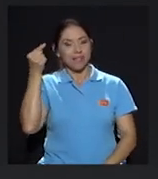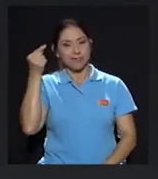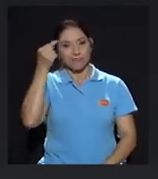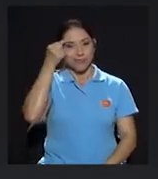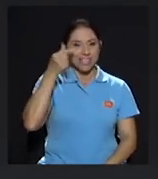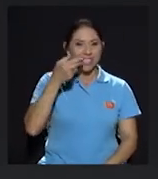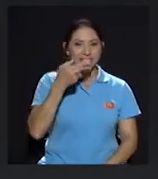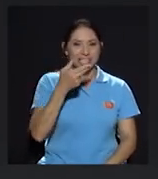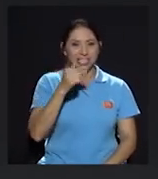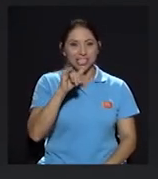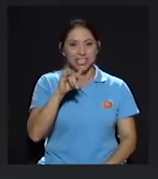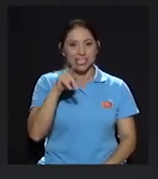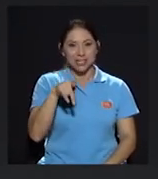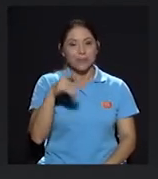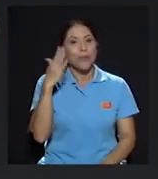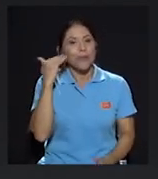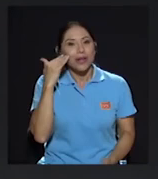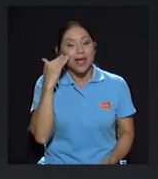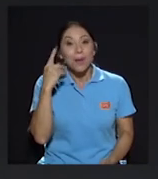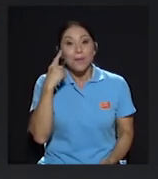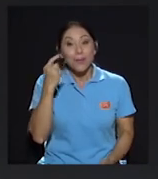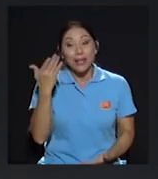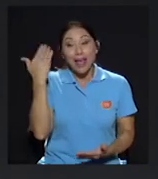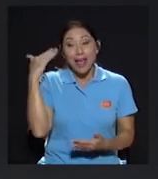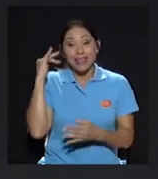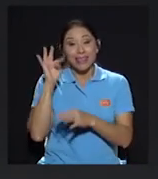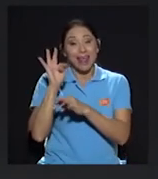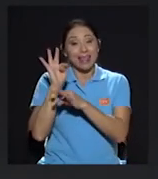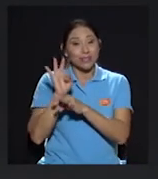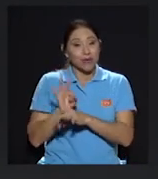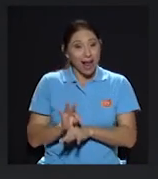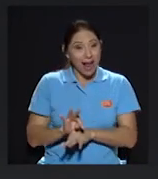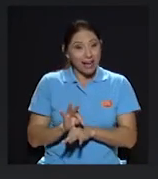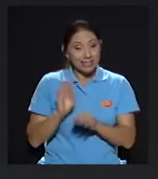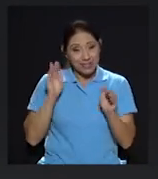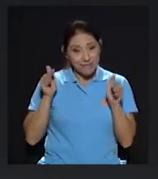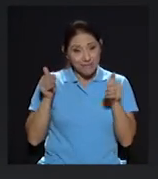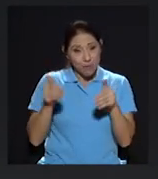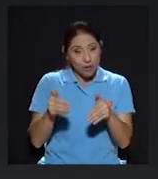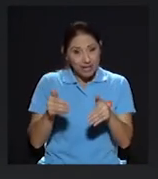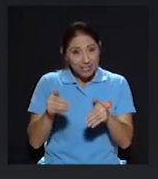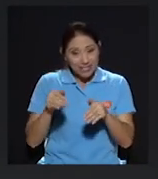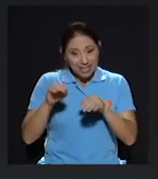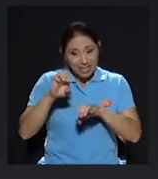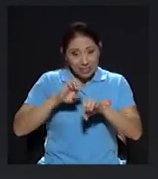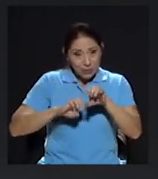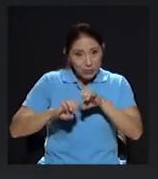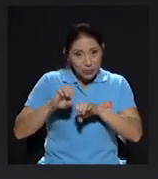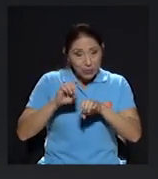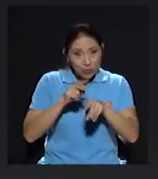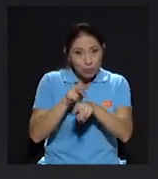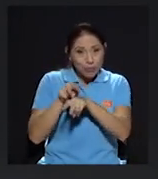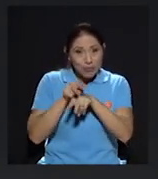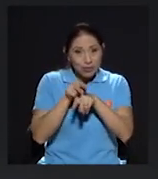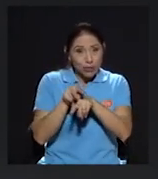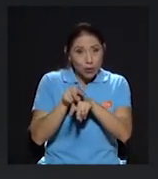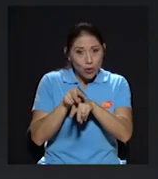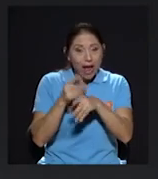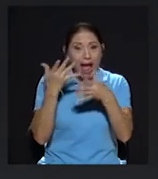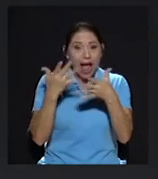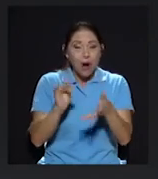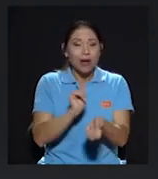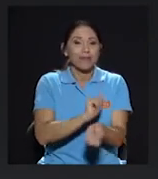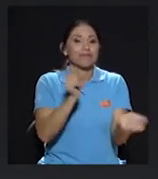enfoques de supervisión tradicionales aquellos de cumplimiento por un enfoque supervisión basado en riesgos